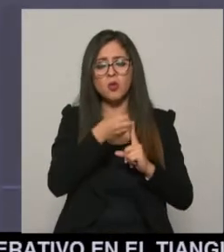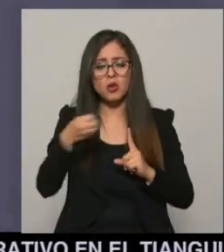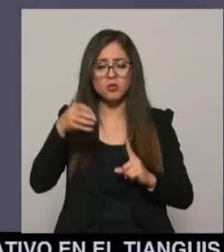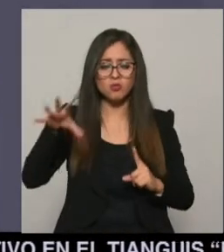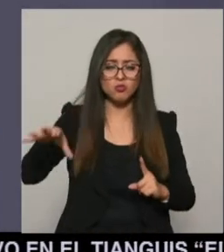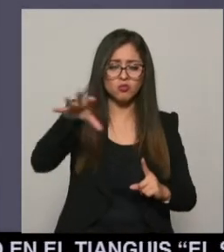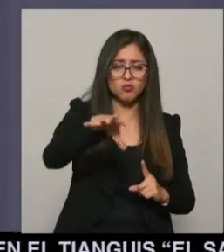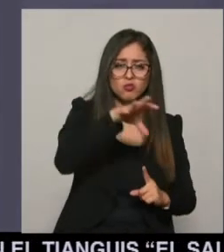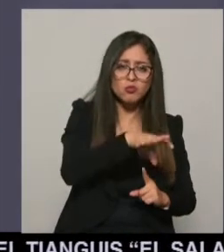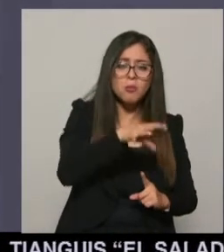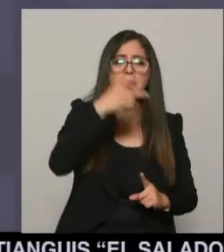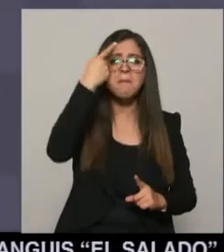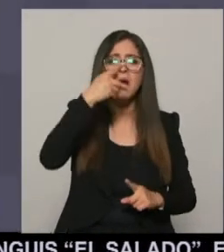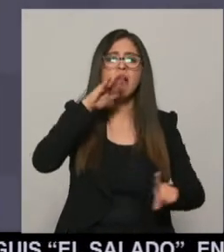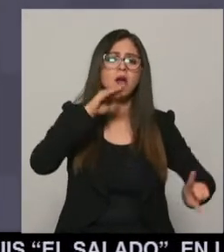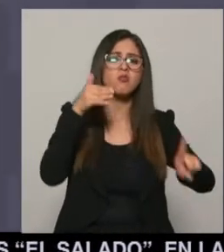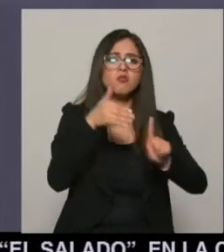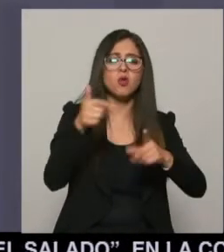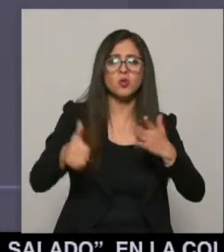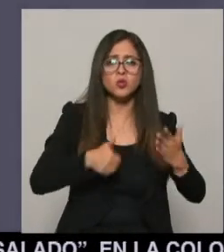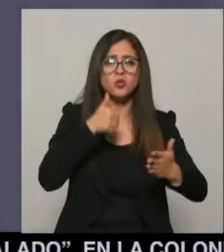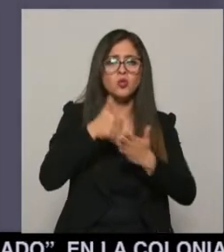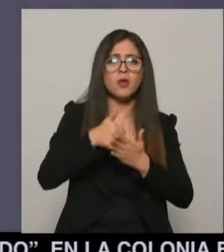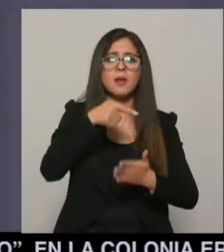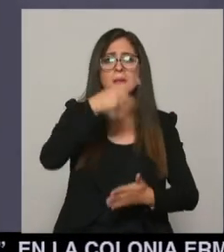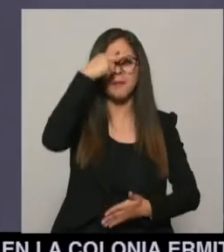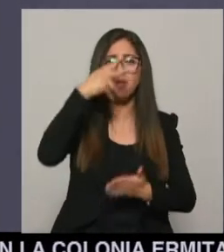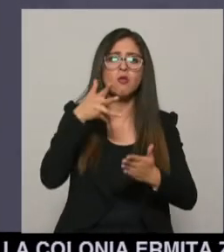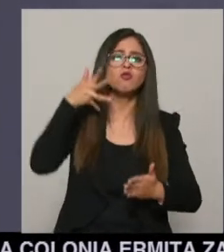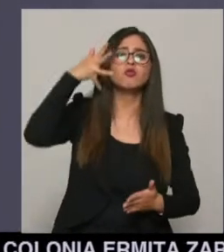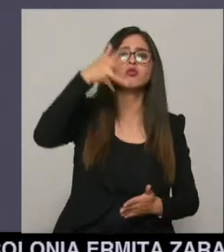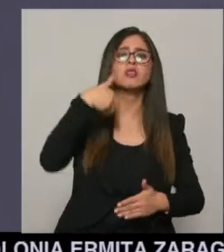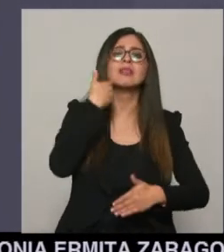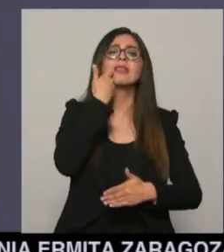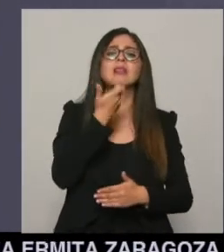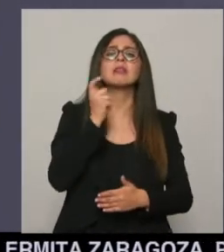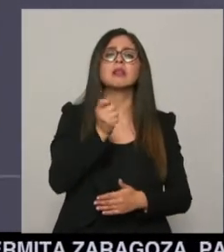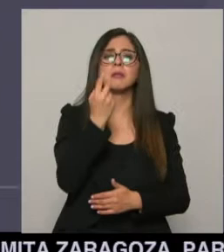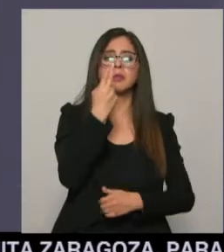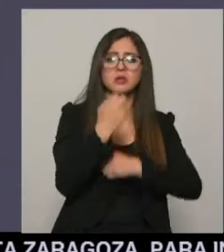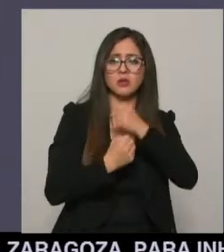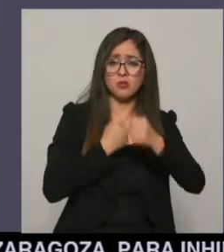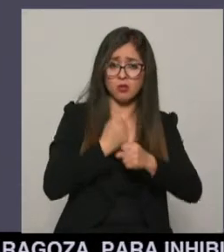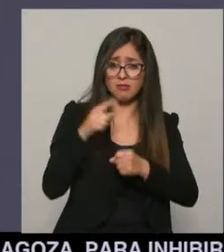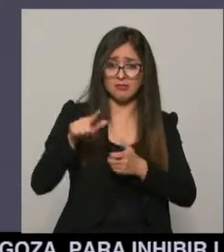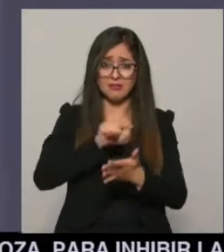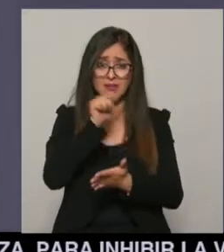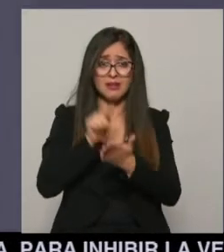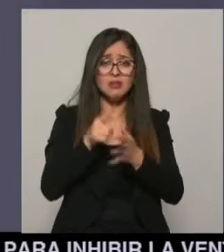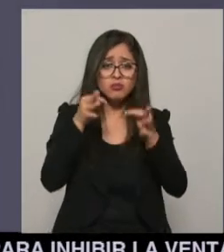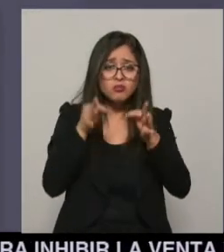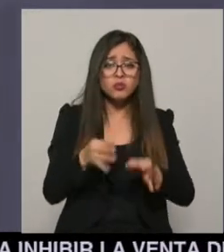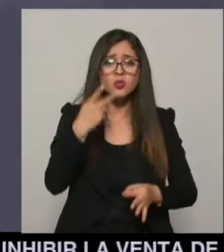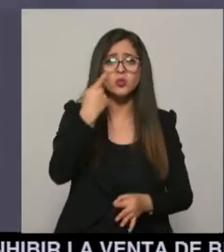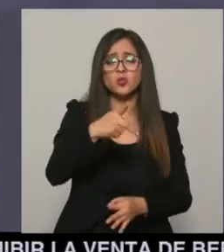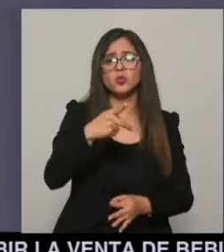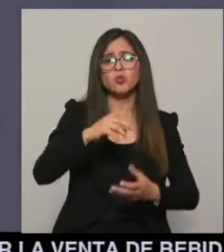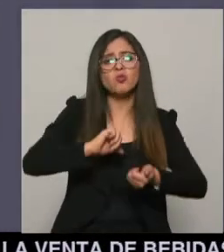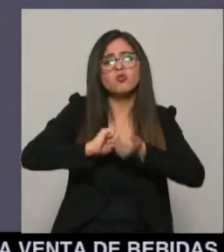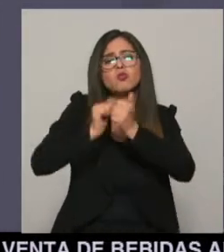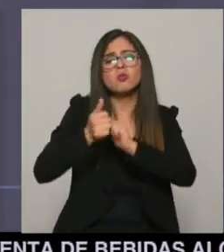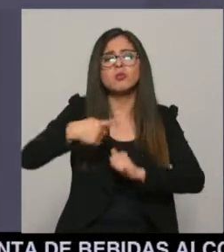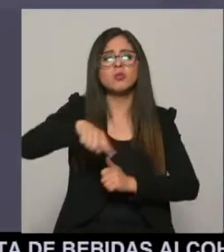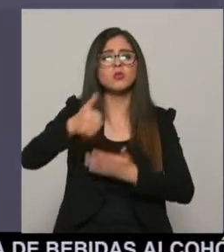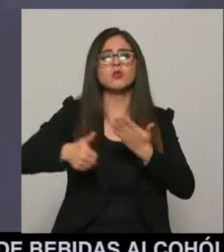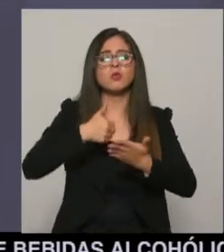territorial, que va a dar la perspectiva de la ciudad que queremos para los próximos 25 años. Esta ley de planeación integra y garantiza que